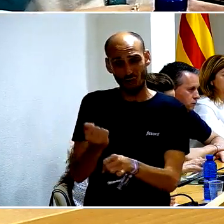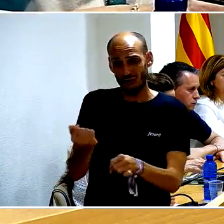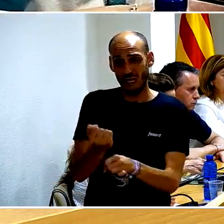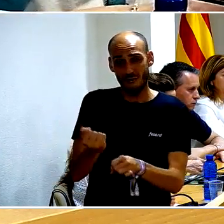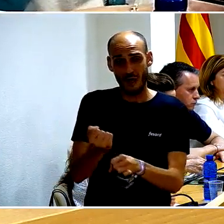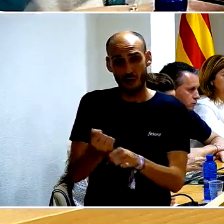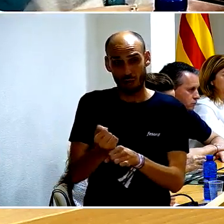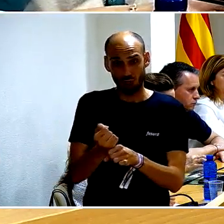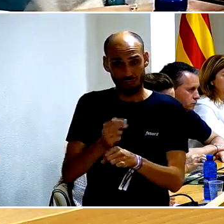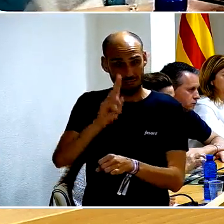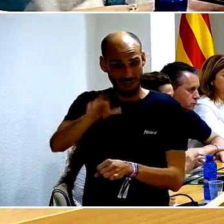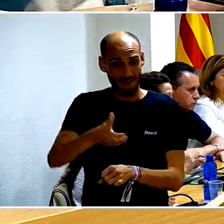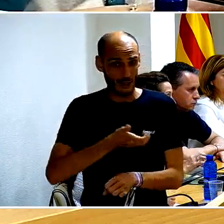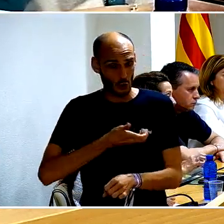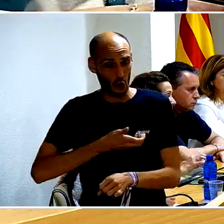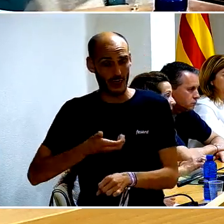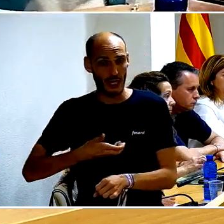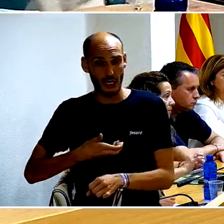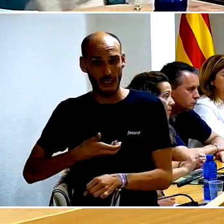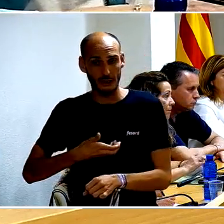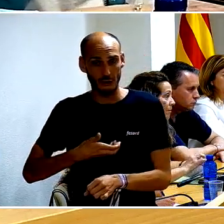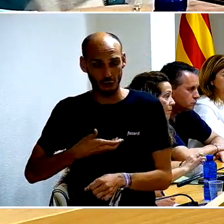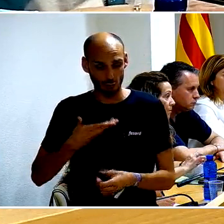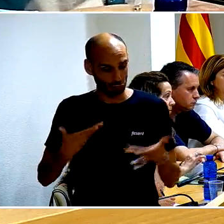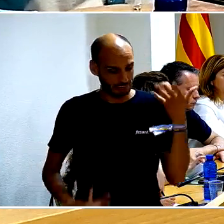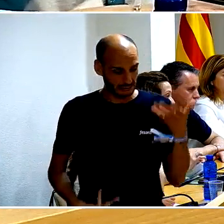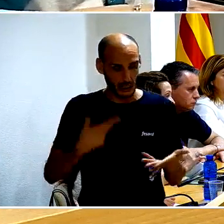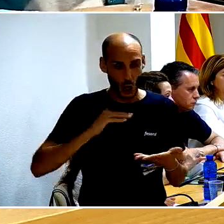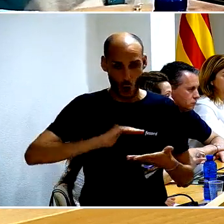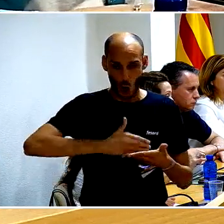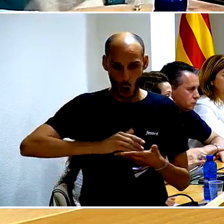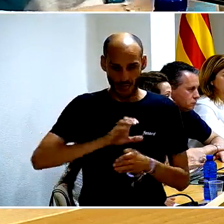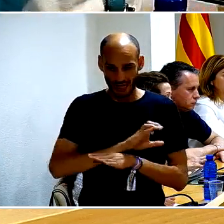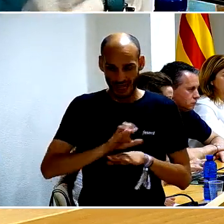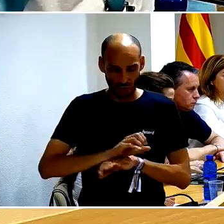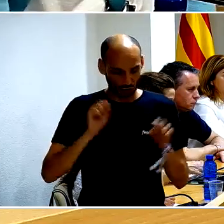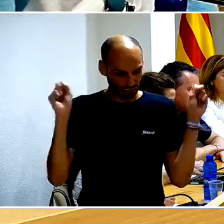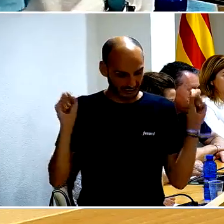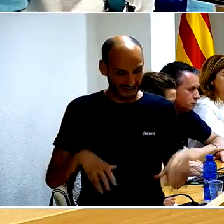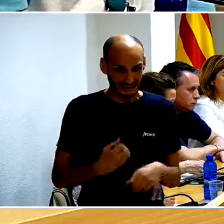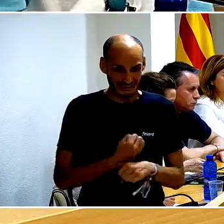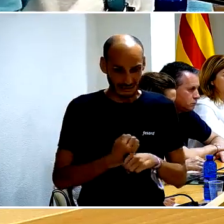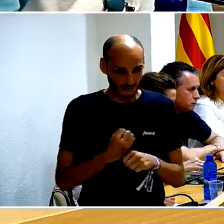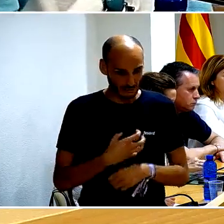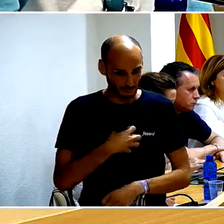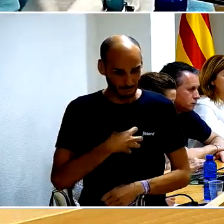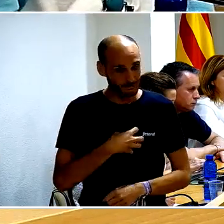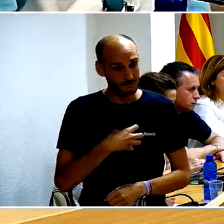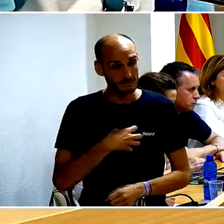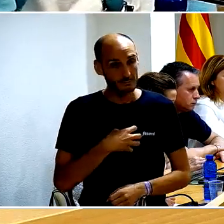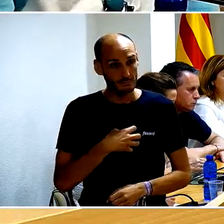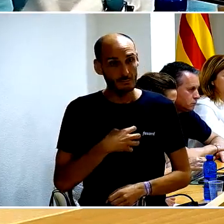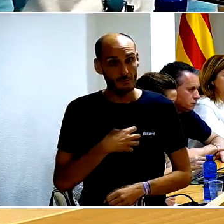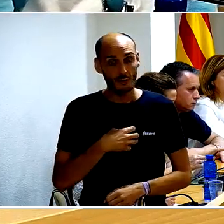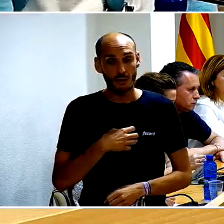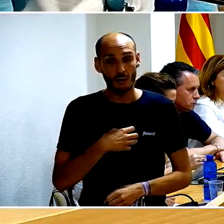los concejales, tuvimos la santa desgracia de no tener ningún tipo de ordenador para poder trabajar. Hoy en día, o sea, se compró ese ordenador que